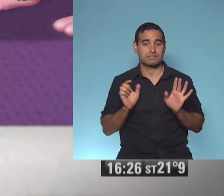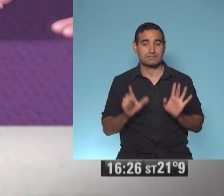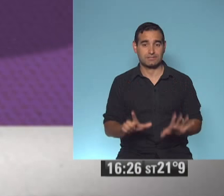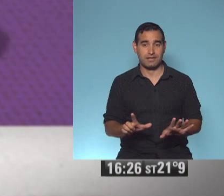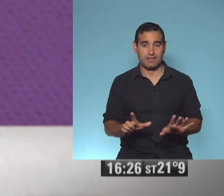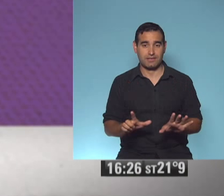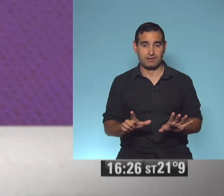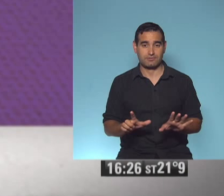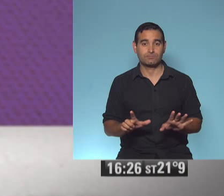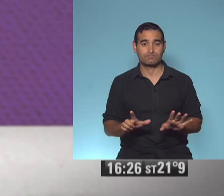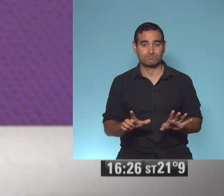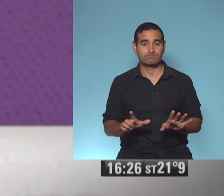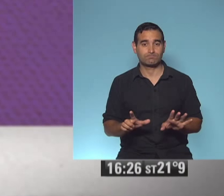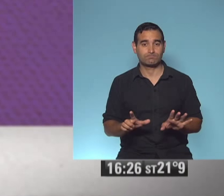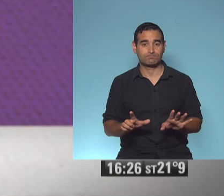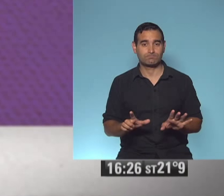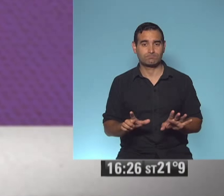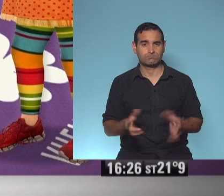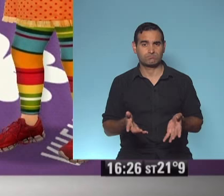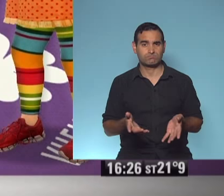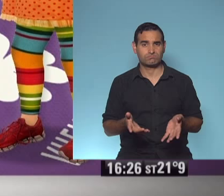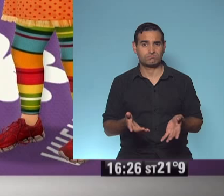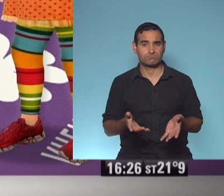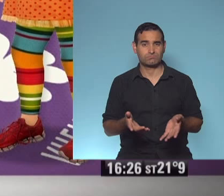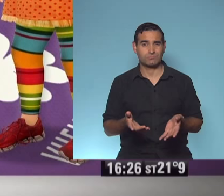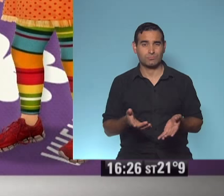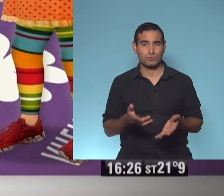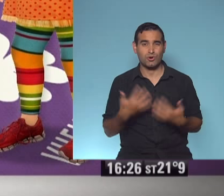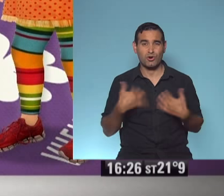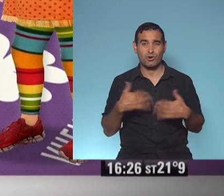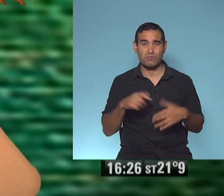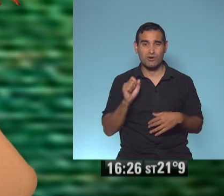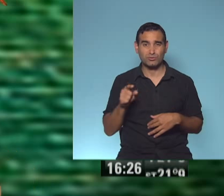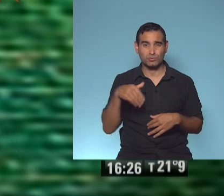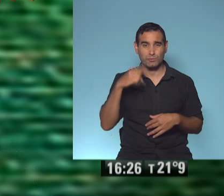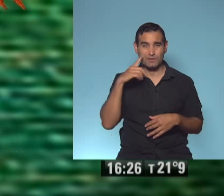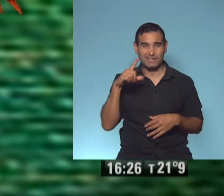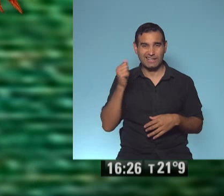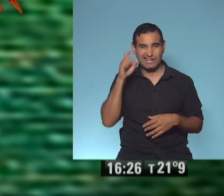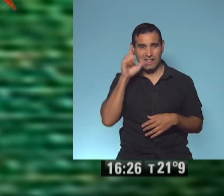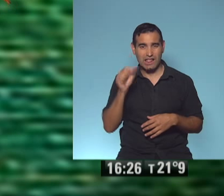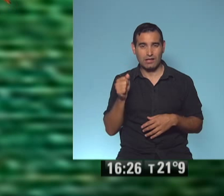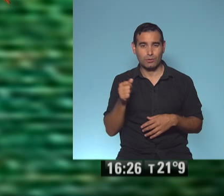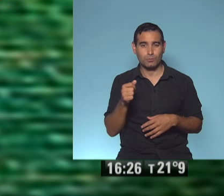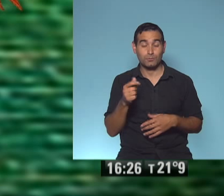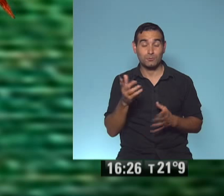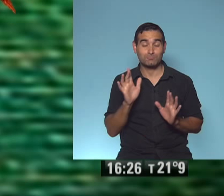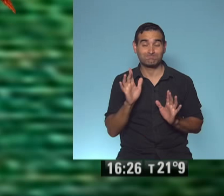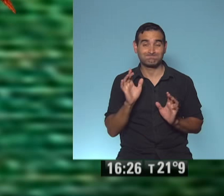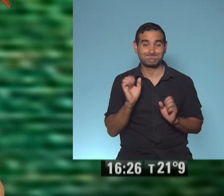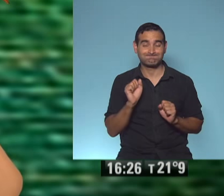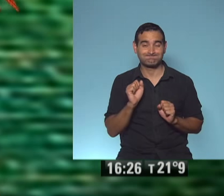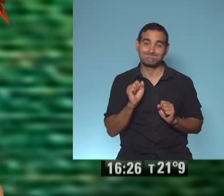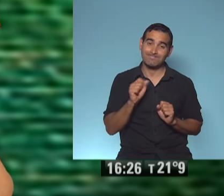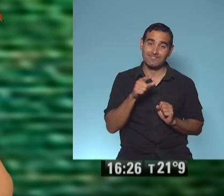6, 7. ¡Uy! Ropa, Micaela. ¡Uy! Caíste